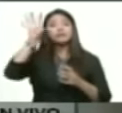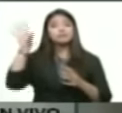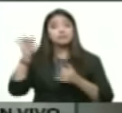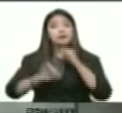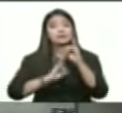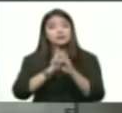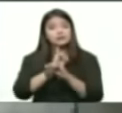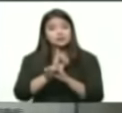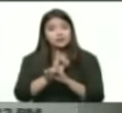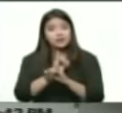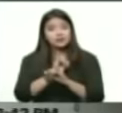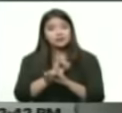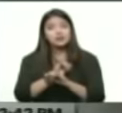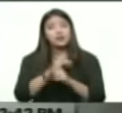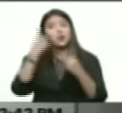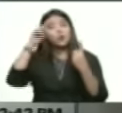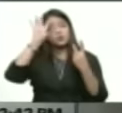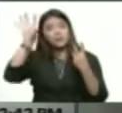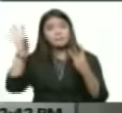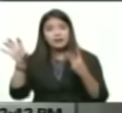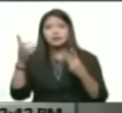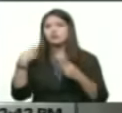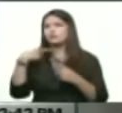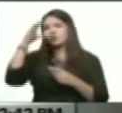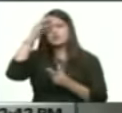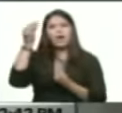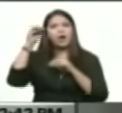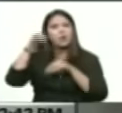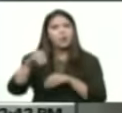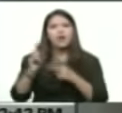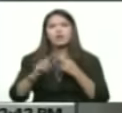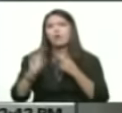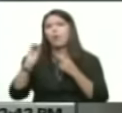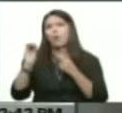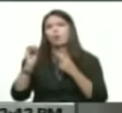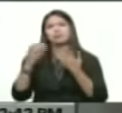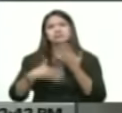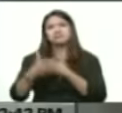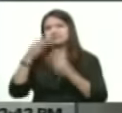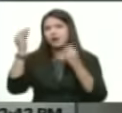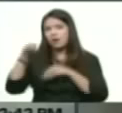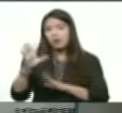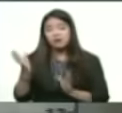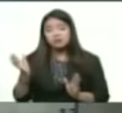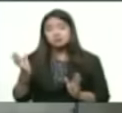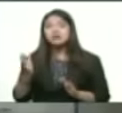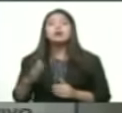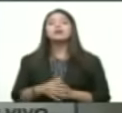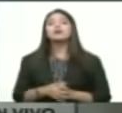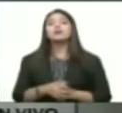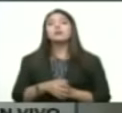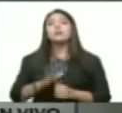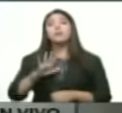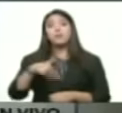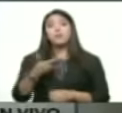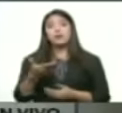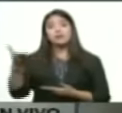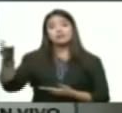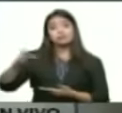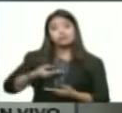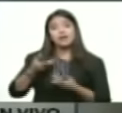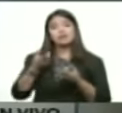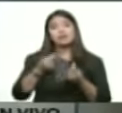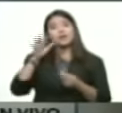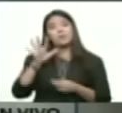internacionales, no aseguró si eran acuerdos, si eran convenios, entes internacionales que traerían recursos a